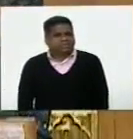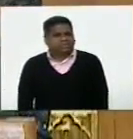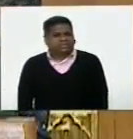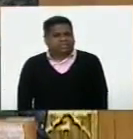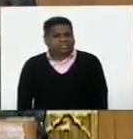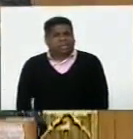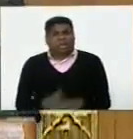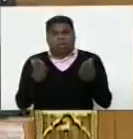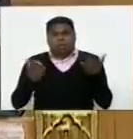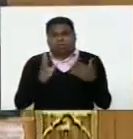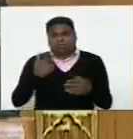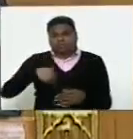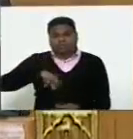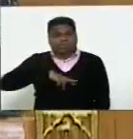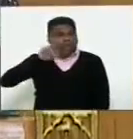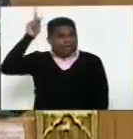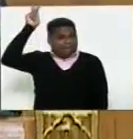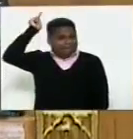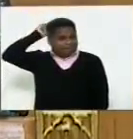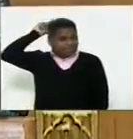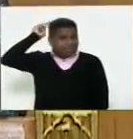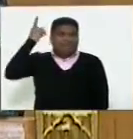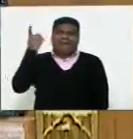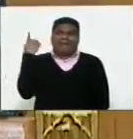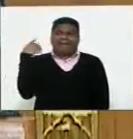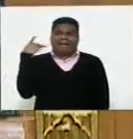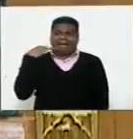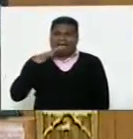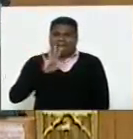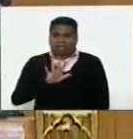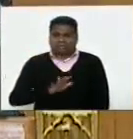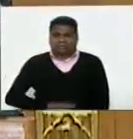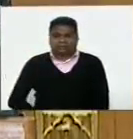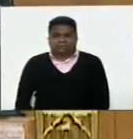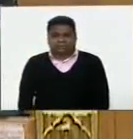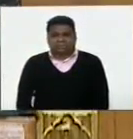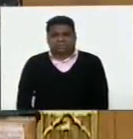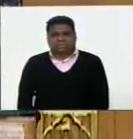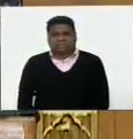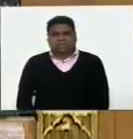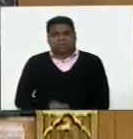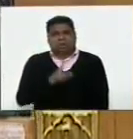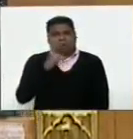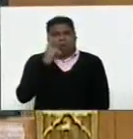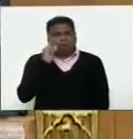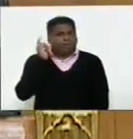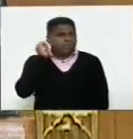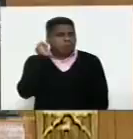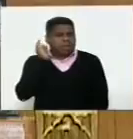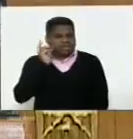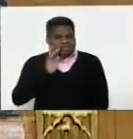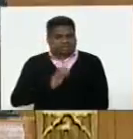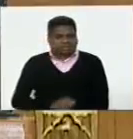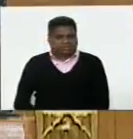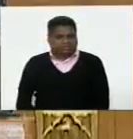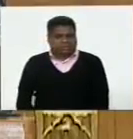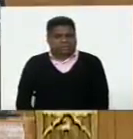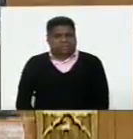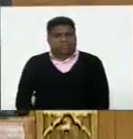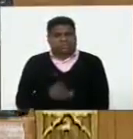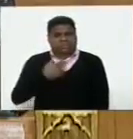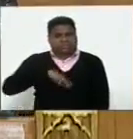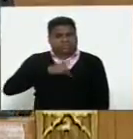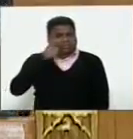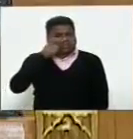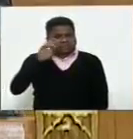cuando nuestras indígenas caribes, cuando los hombres y las mujeres de nuestros